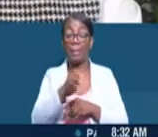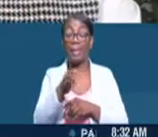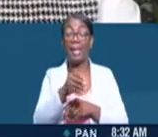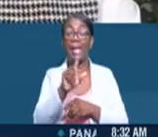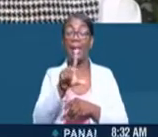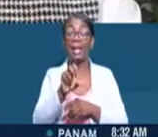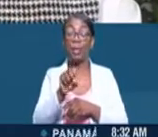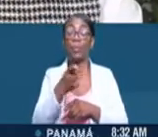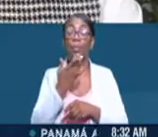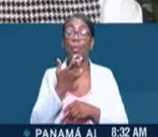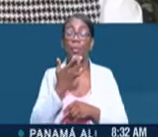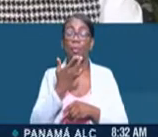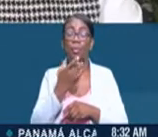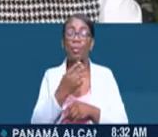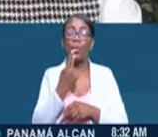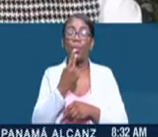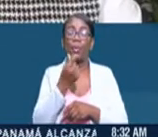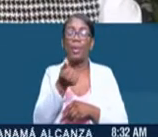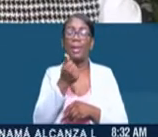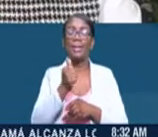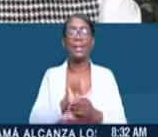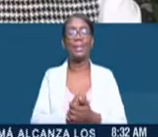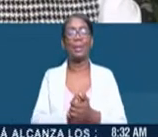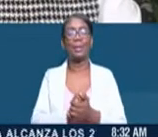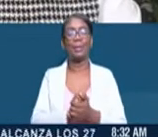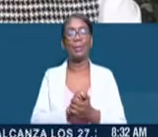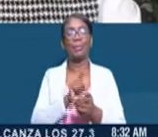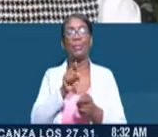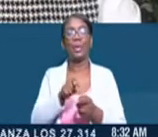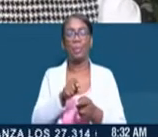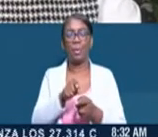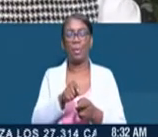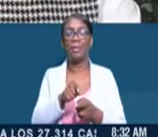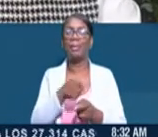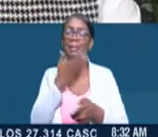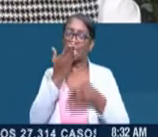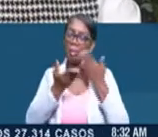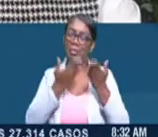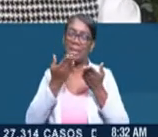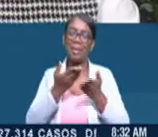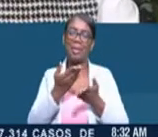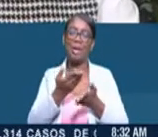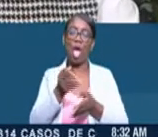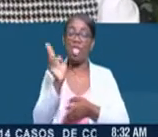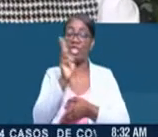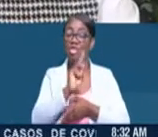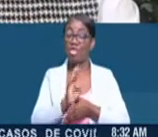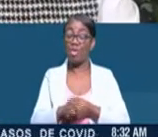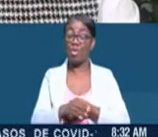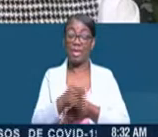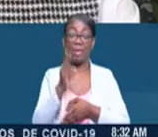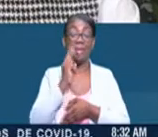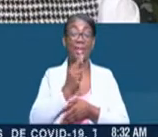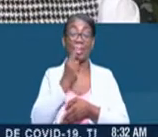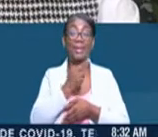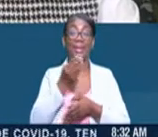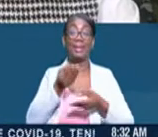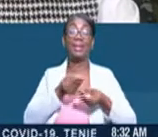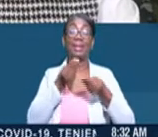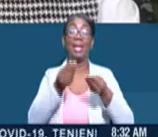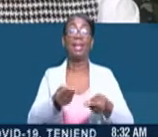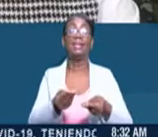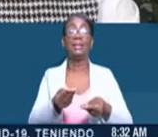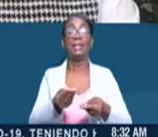pruébenlo, que es muy delicioso. Así es, voy a tomar esa recomendación. Nunca he estado en un restaurante donde lo ofrecen, pero si me puede enviar